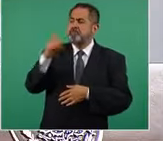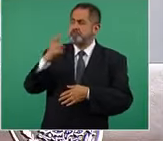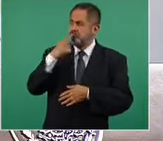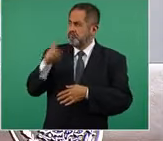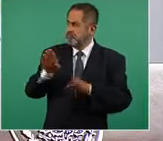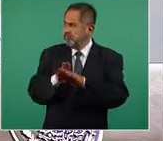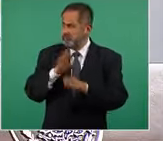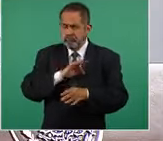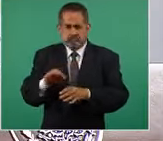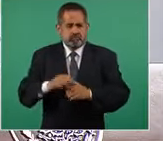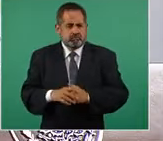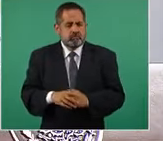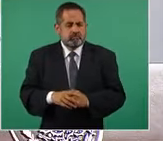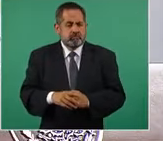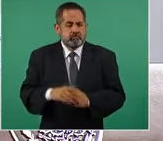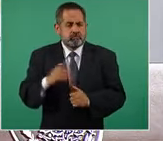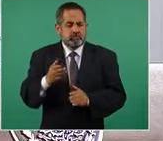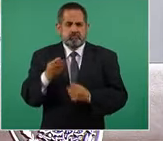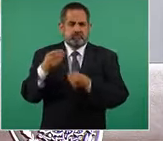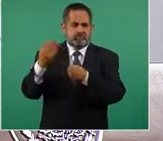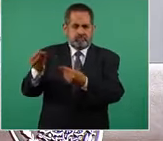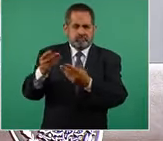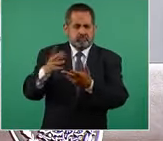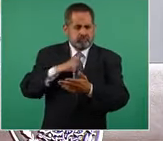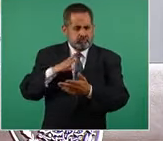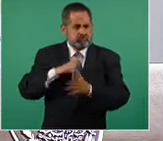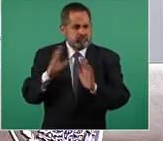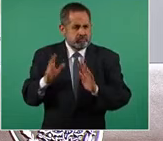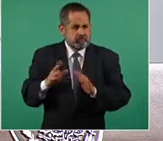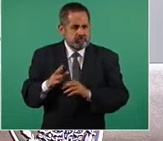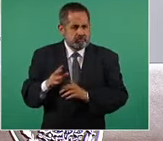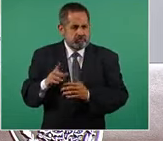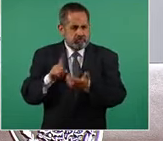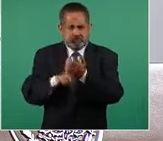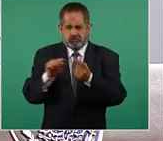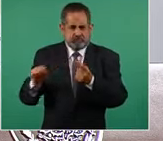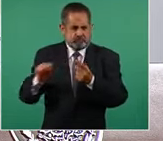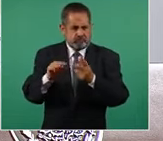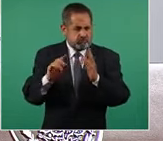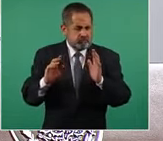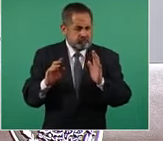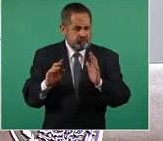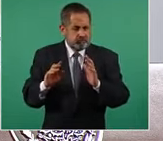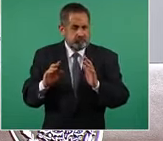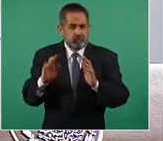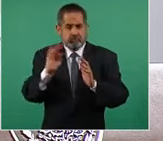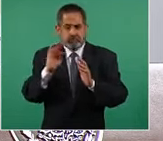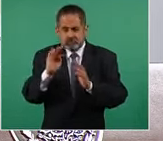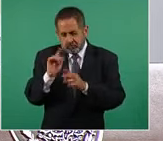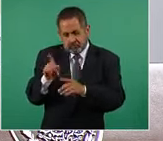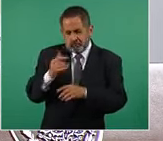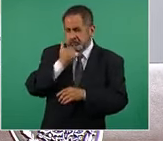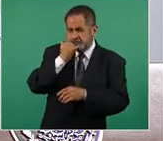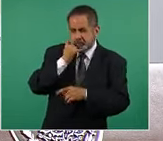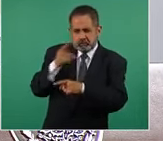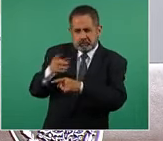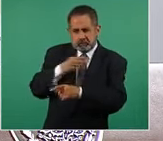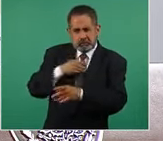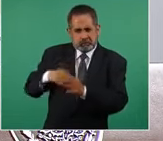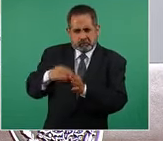de presentar denuncias en quienes presuntamente no